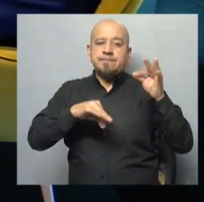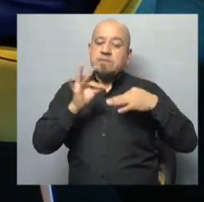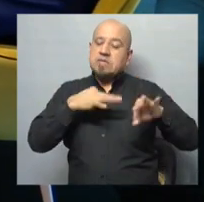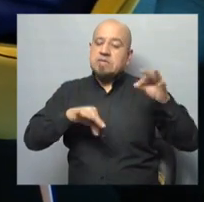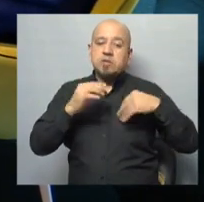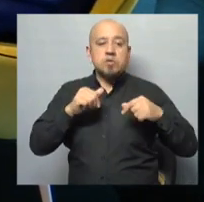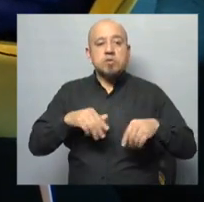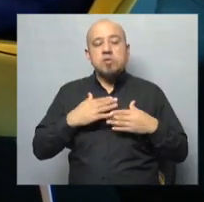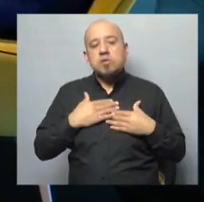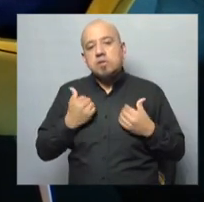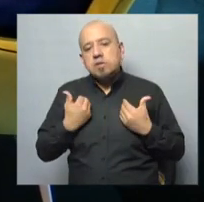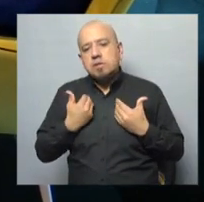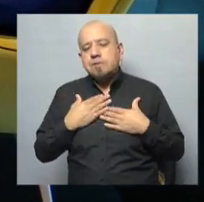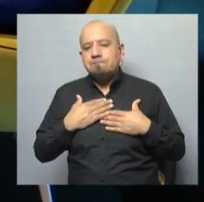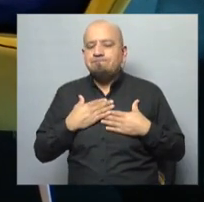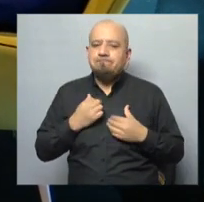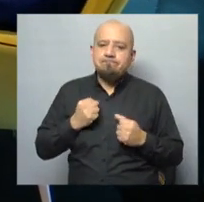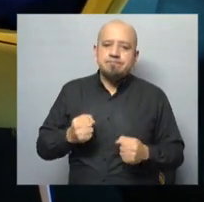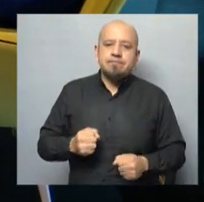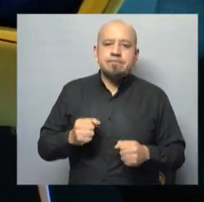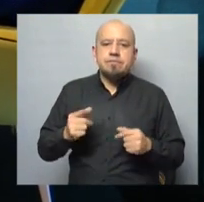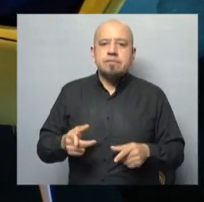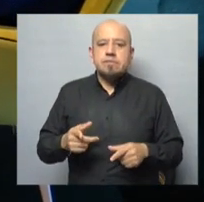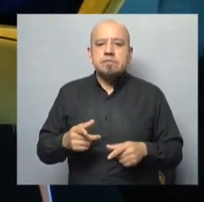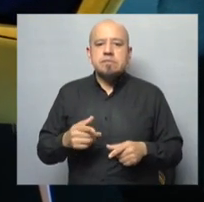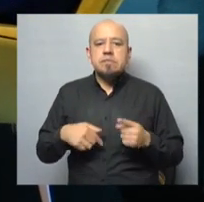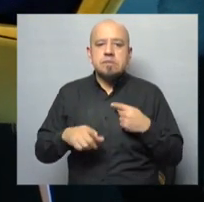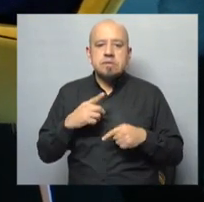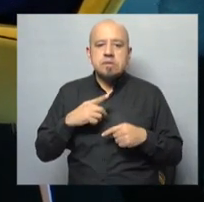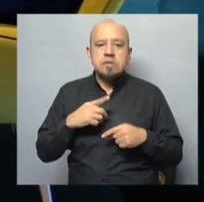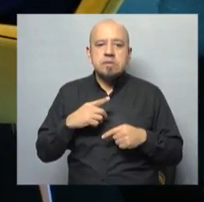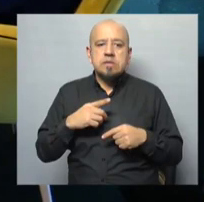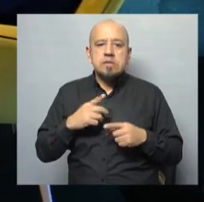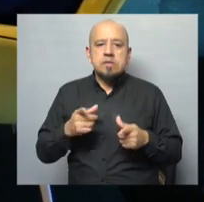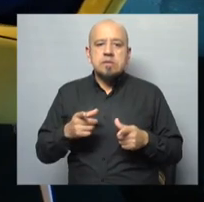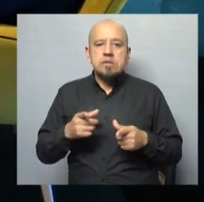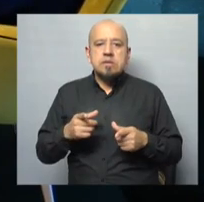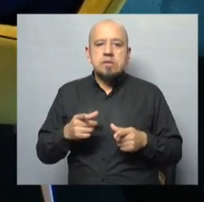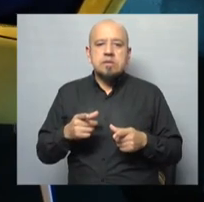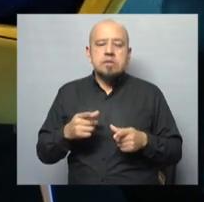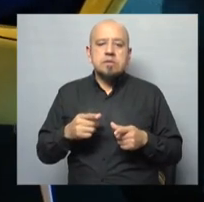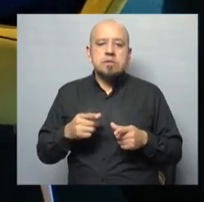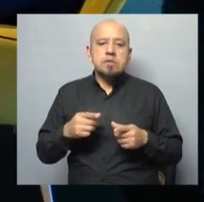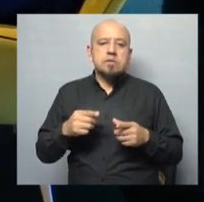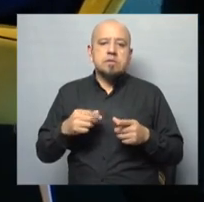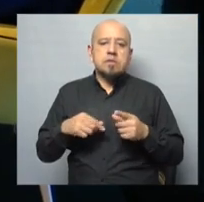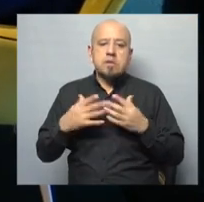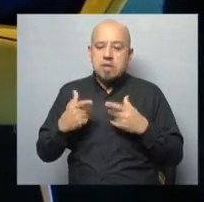otros muchos más tuyos no quieren dejar de rascar la pared todos los días estás igual aunque sea